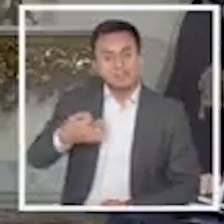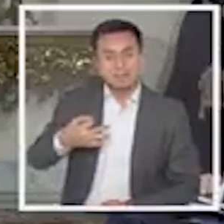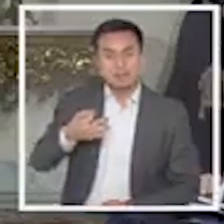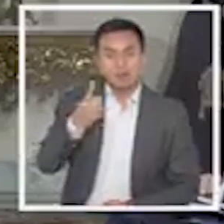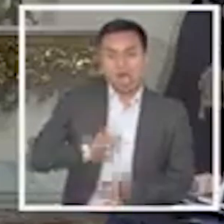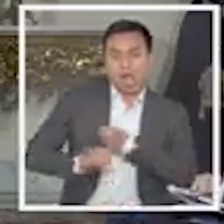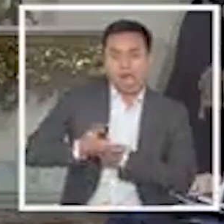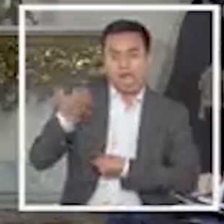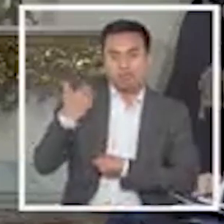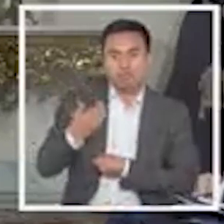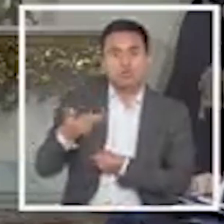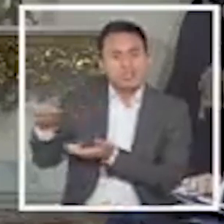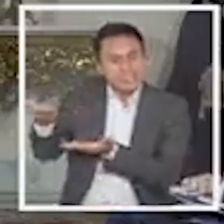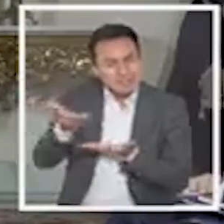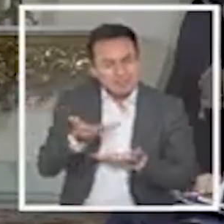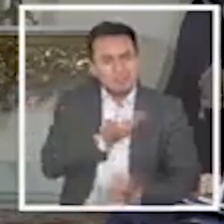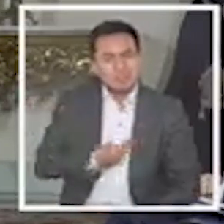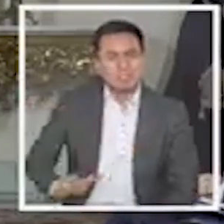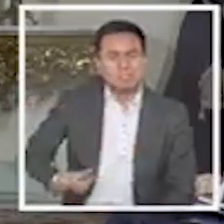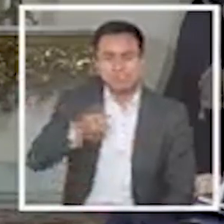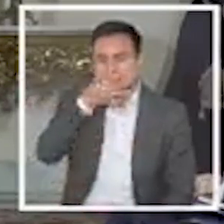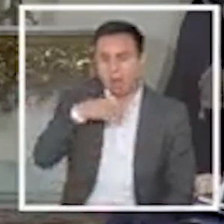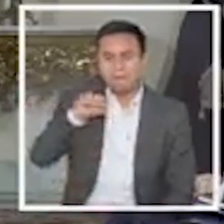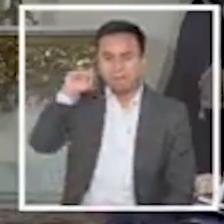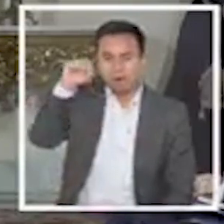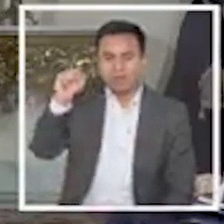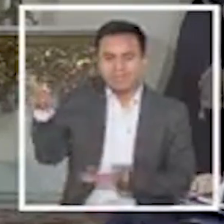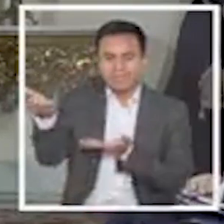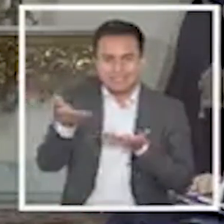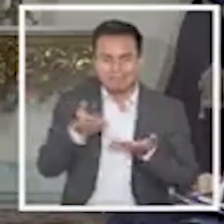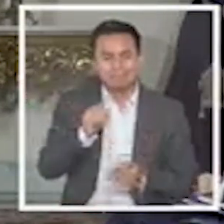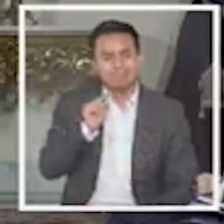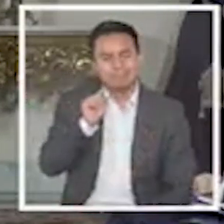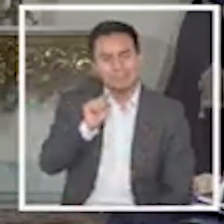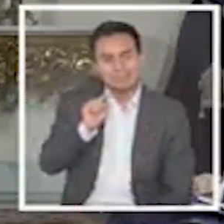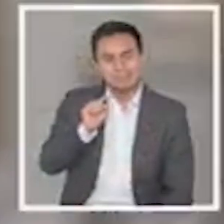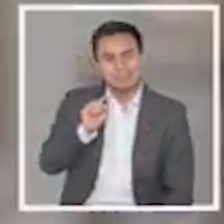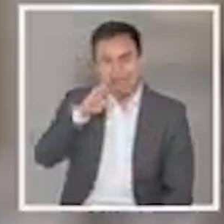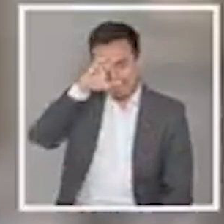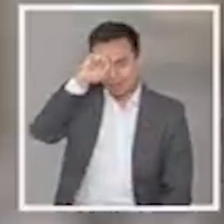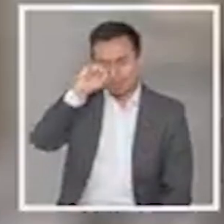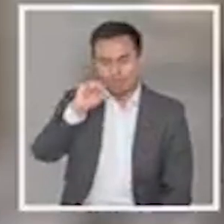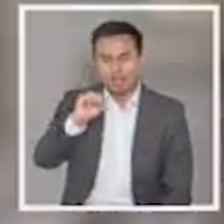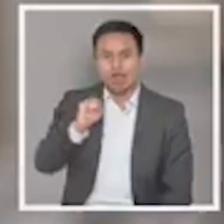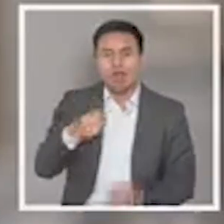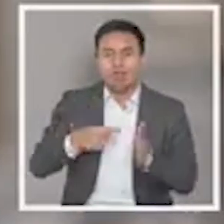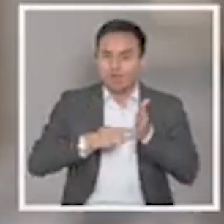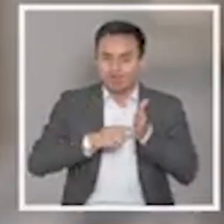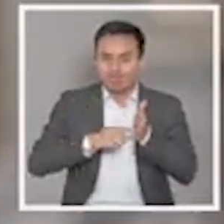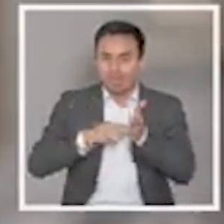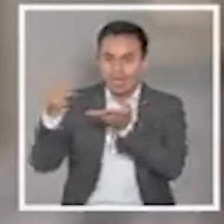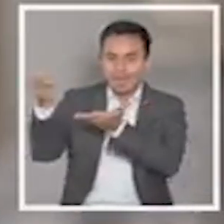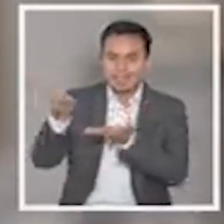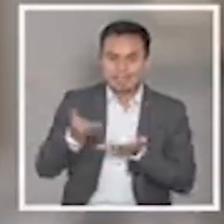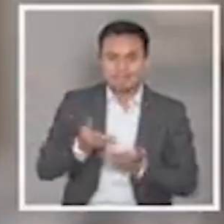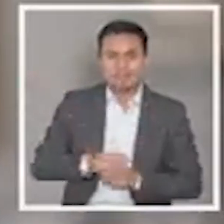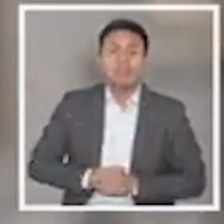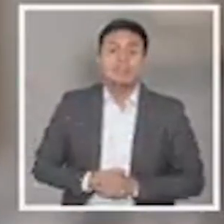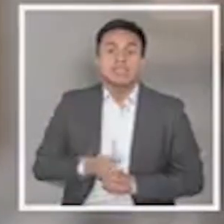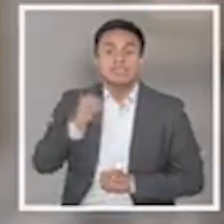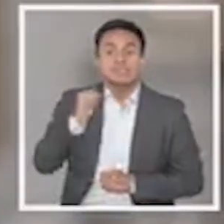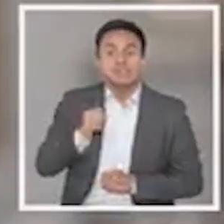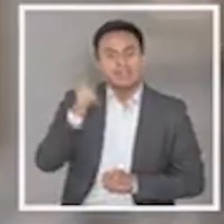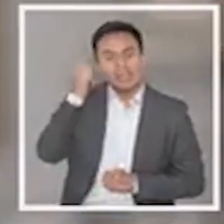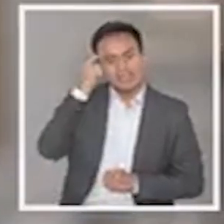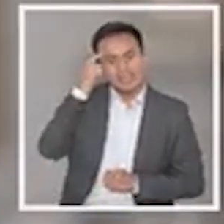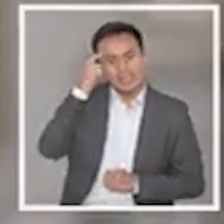Efectivamente, hace un año lo recibimos al presidente Boric allí en Argentina, en Buenos Aires. Siempre